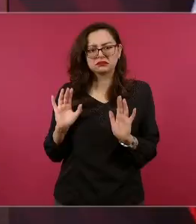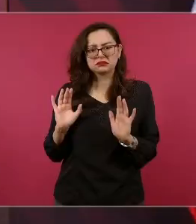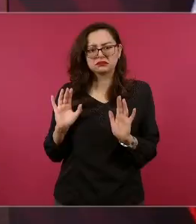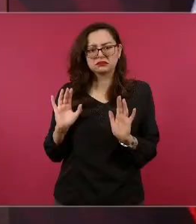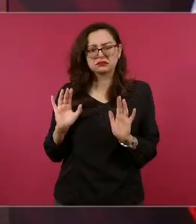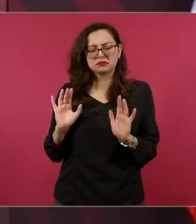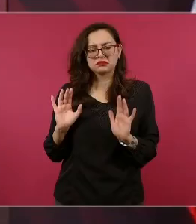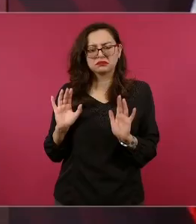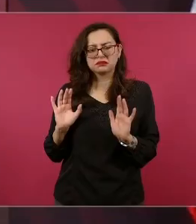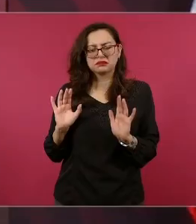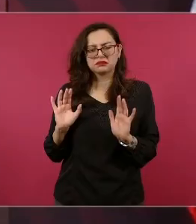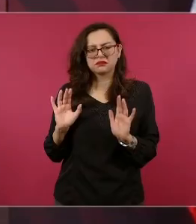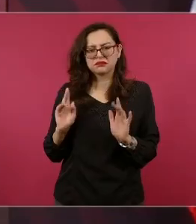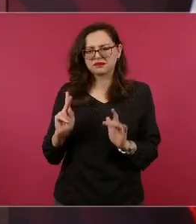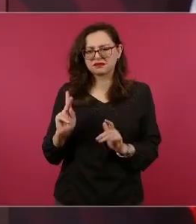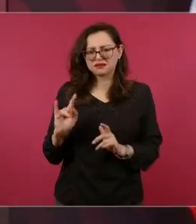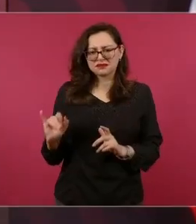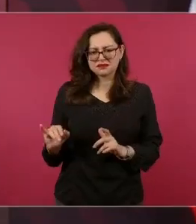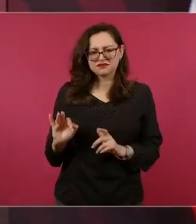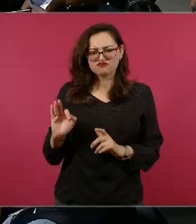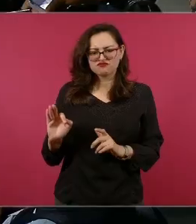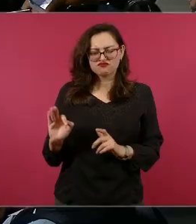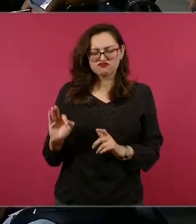puede estar el Poder Judicial